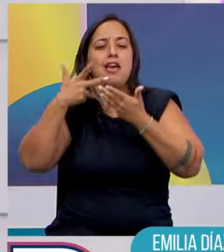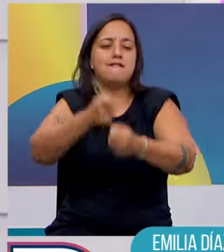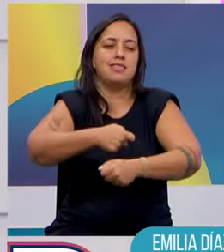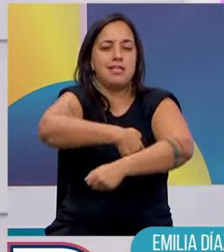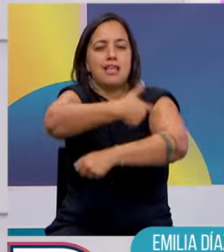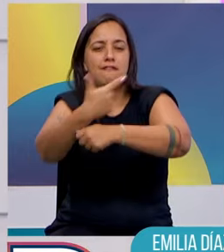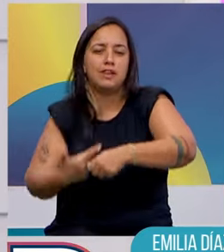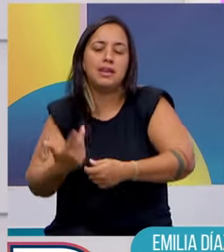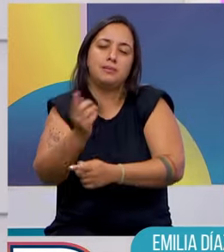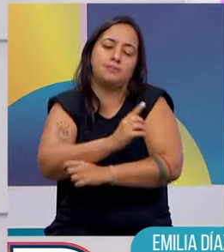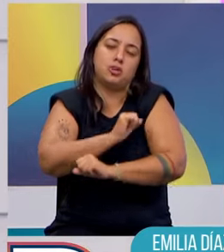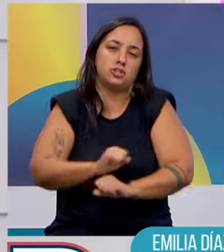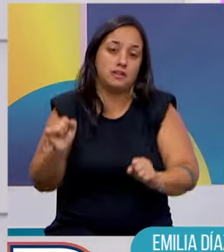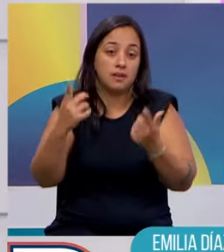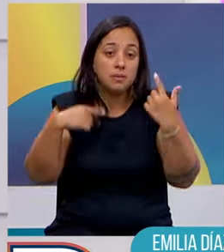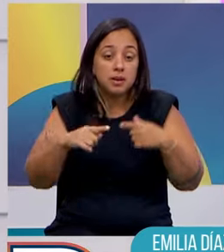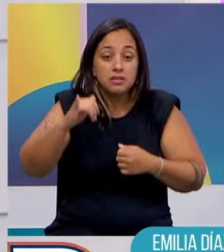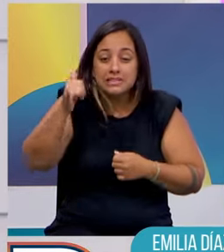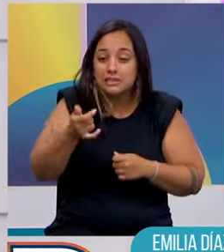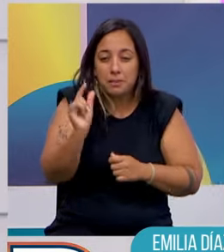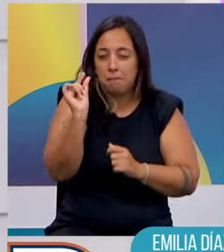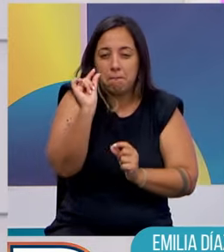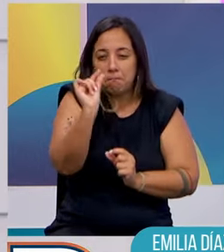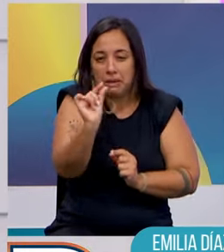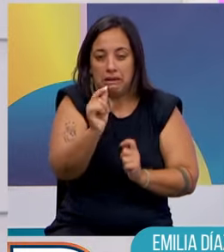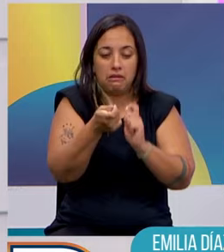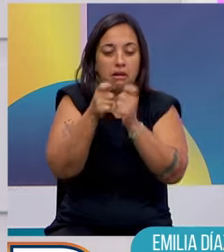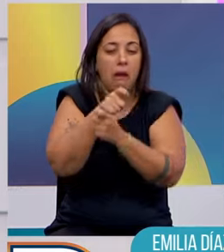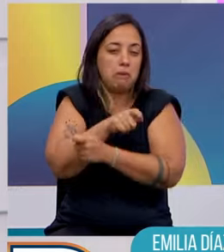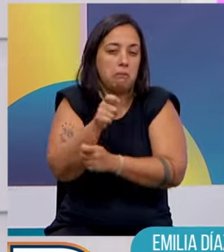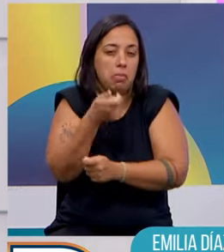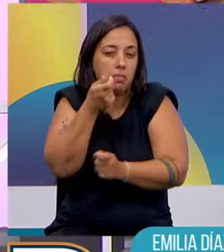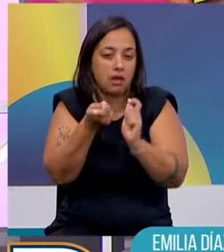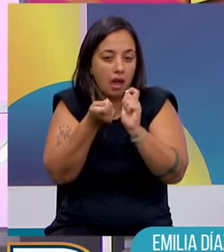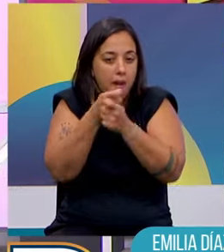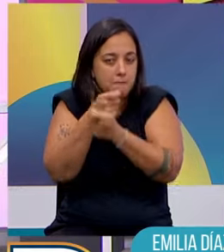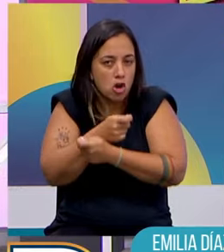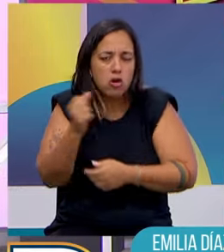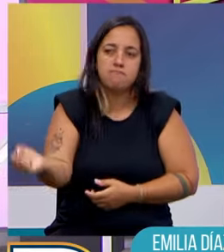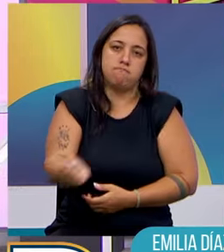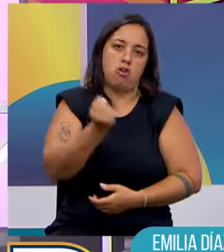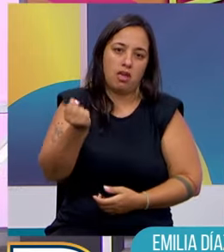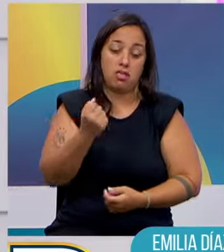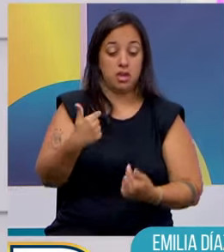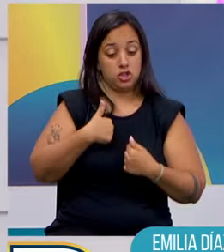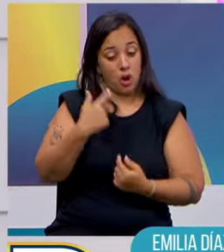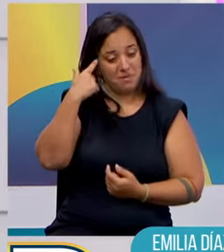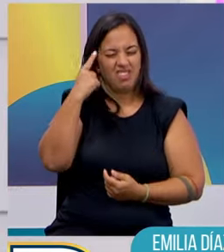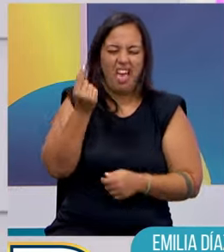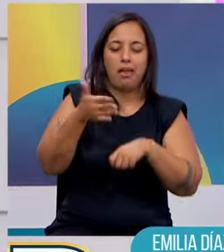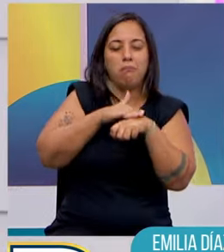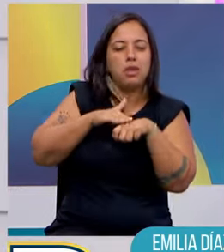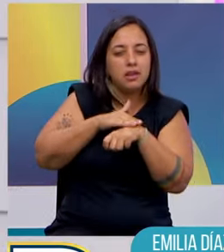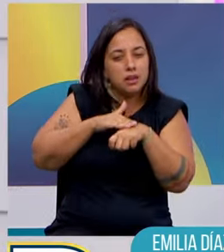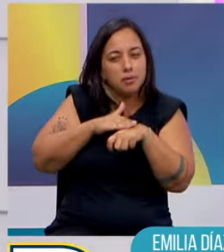sí con pequeñas decisiones importantes. Muy importantes. Que para vos es mínimo, pero para tu familia, para